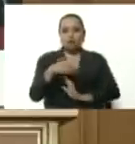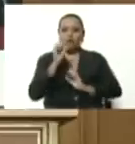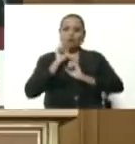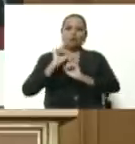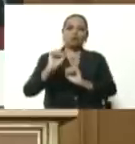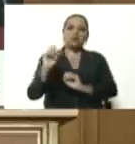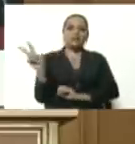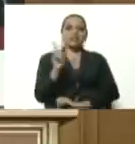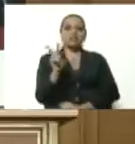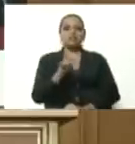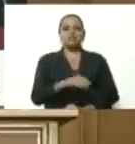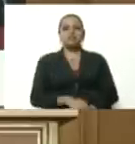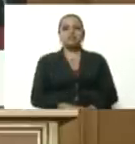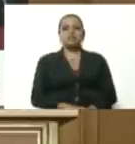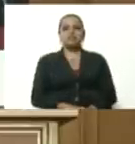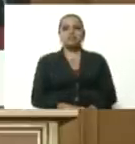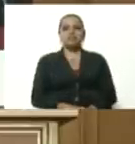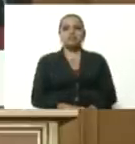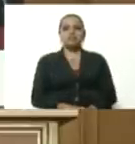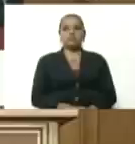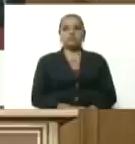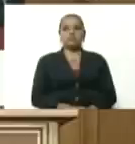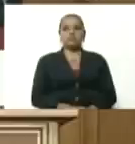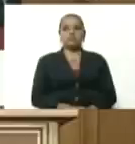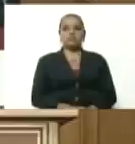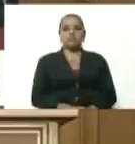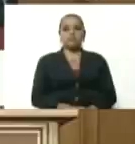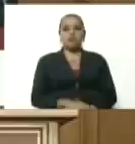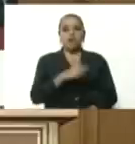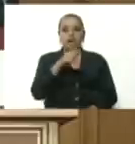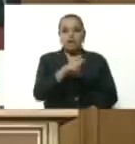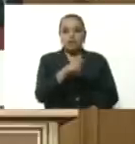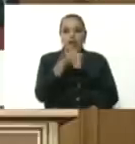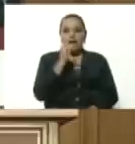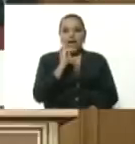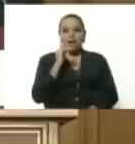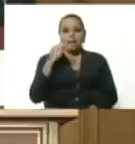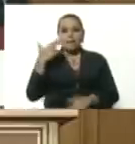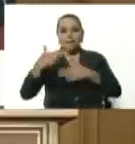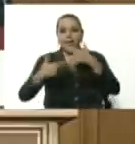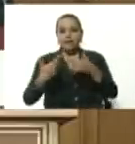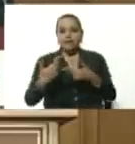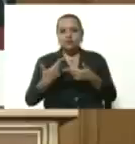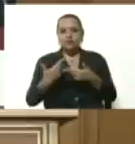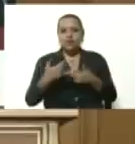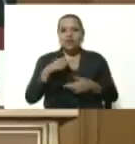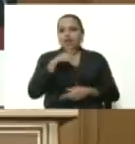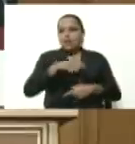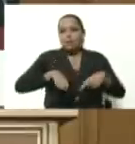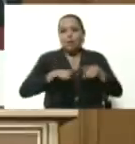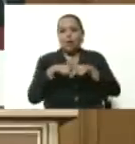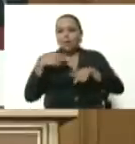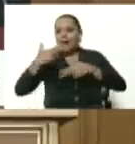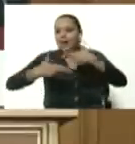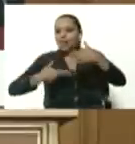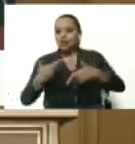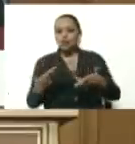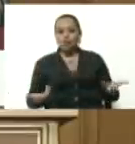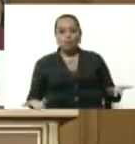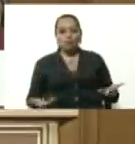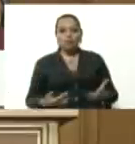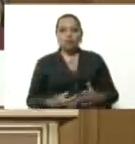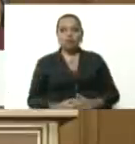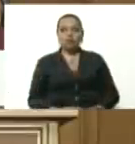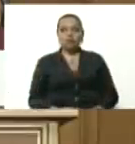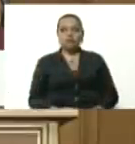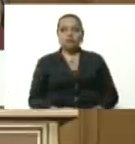venezolana. Son unos pillos, son unos malandros. Y